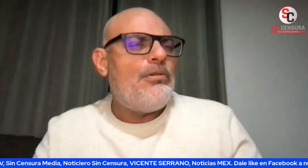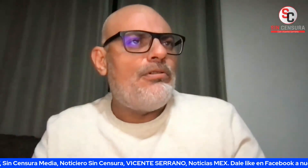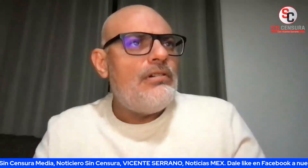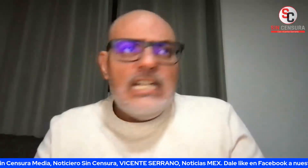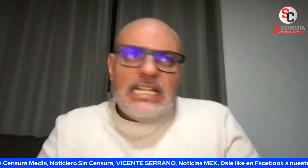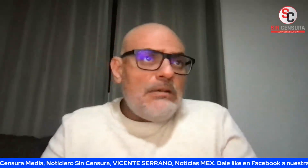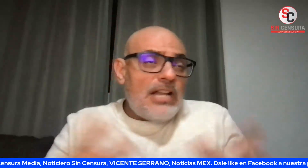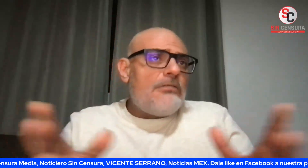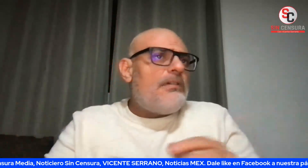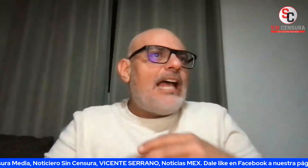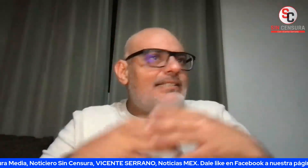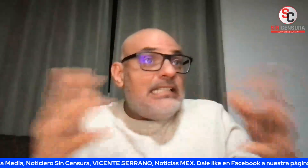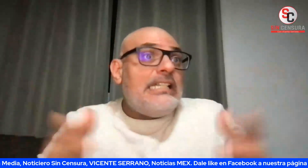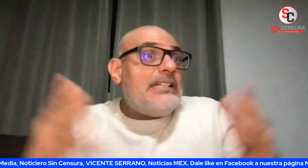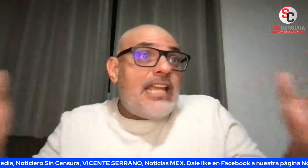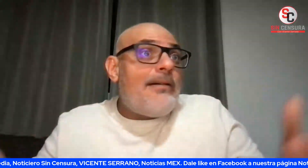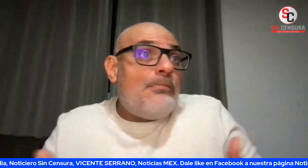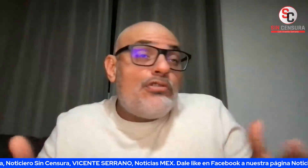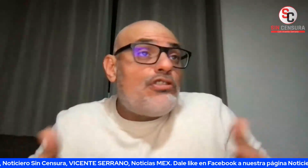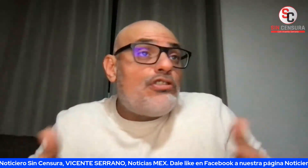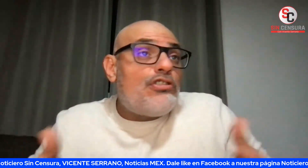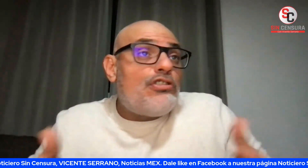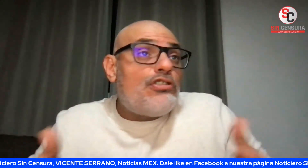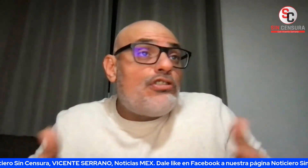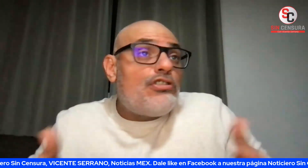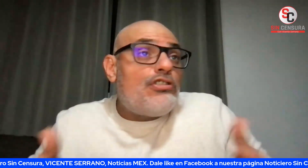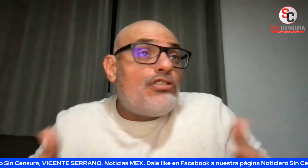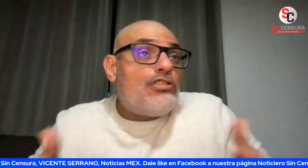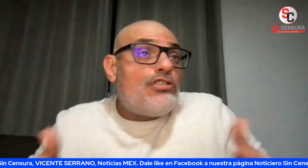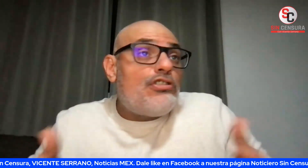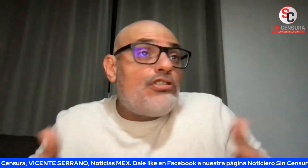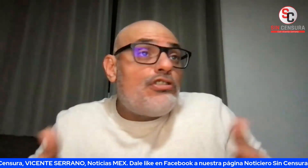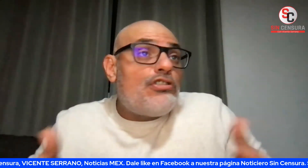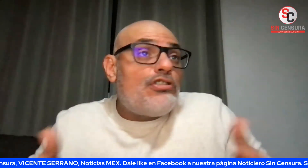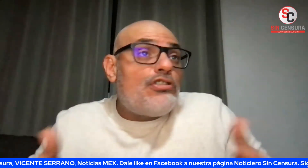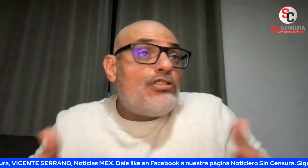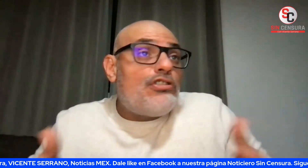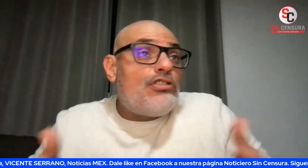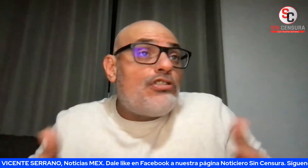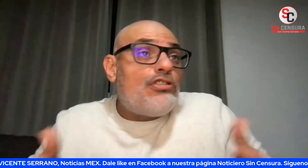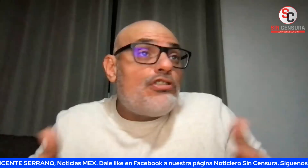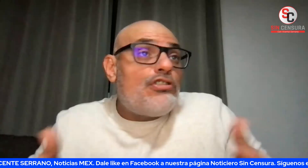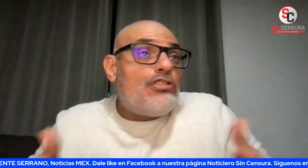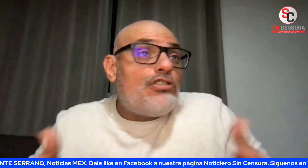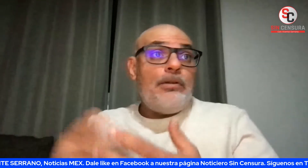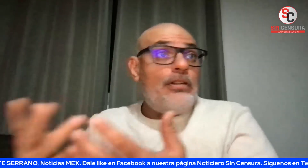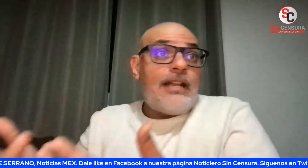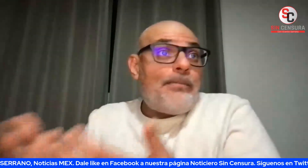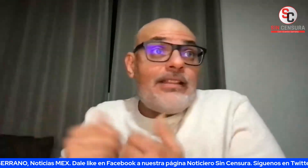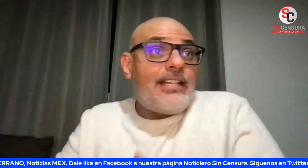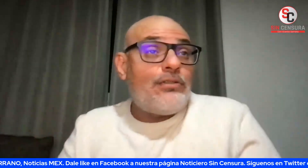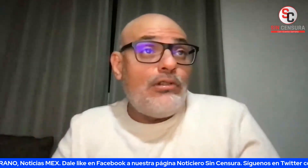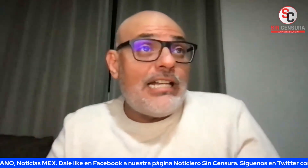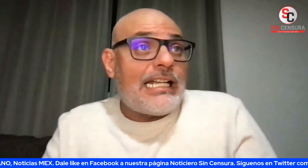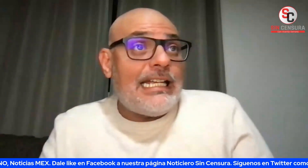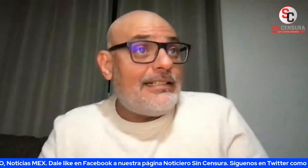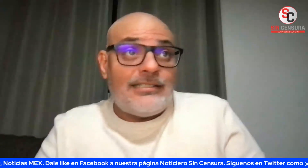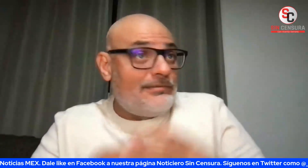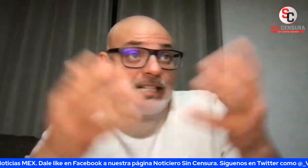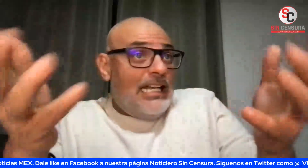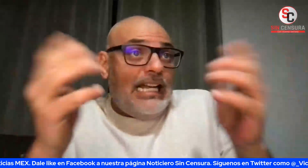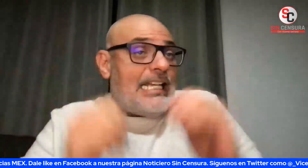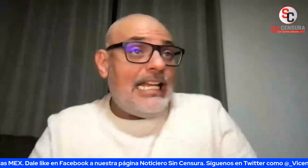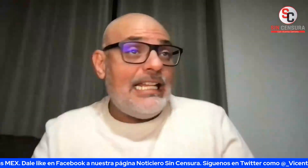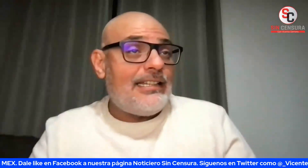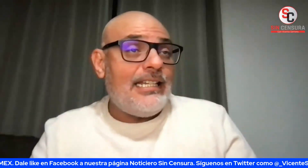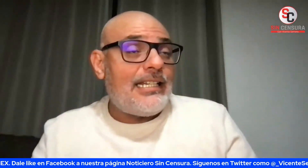un ejemplo, ¿no? Y bueno, así lleva muchos años trabajando y son 10,000 pesos mensuales los que recibe, pero de repente resulta que